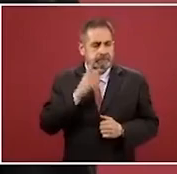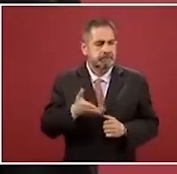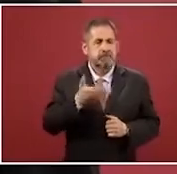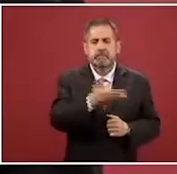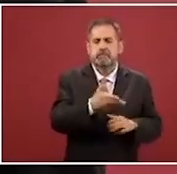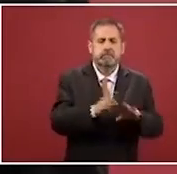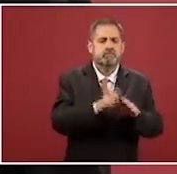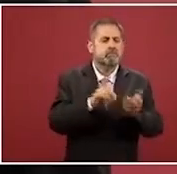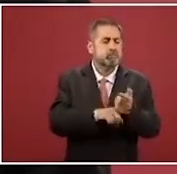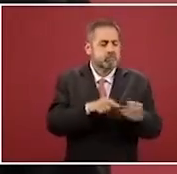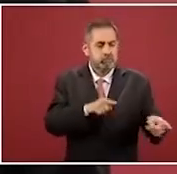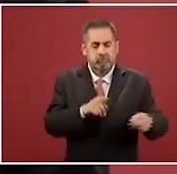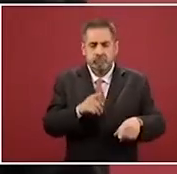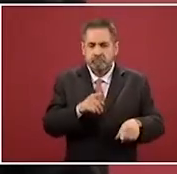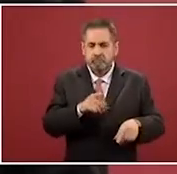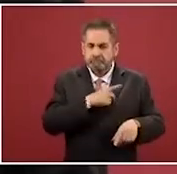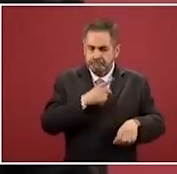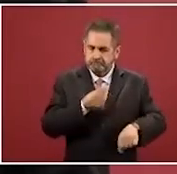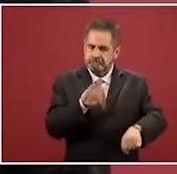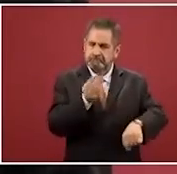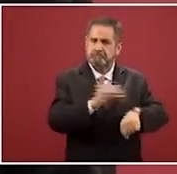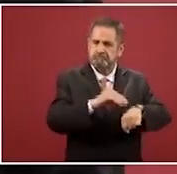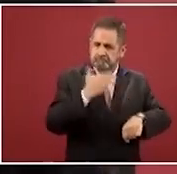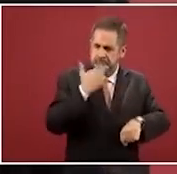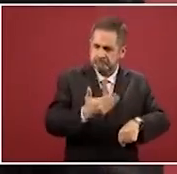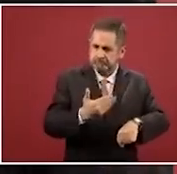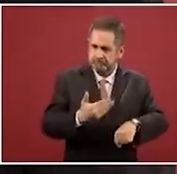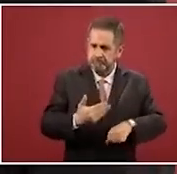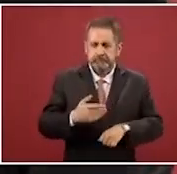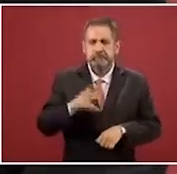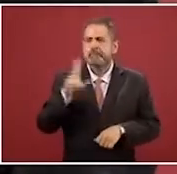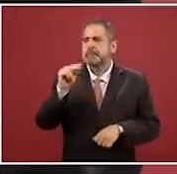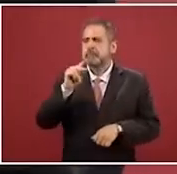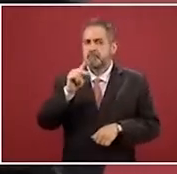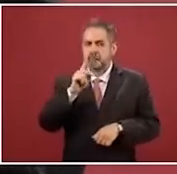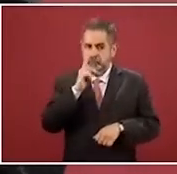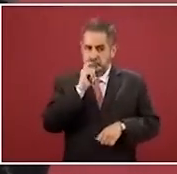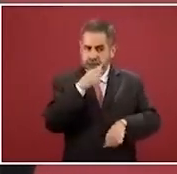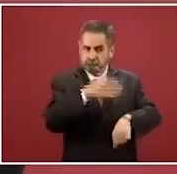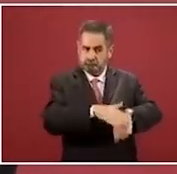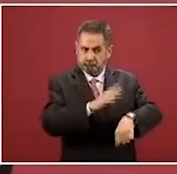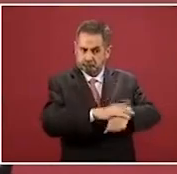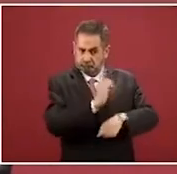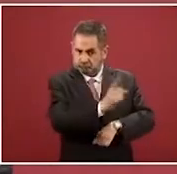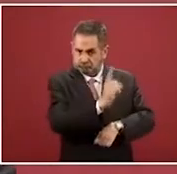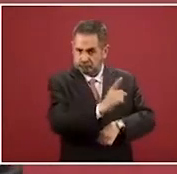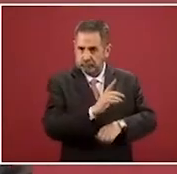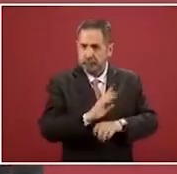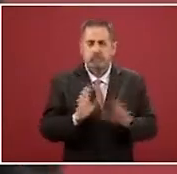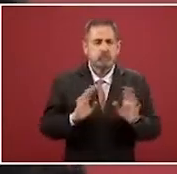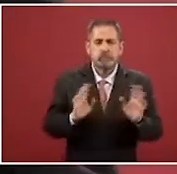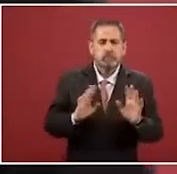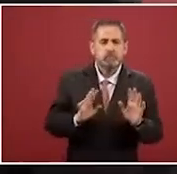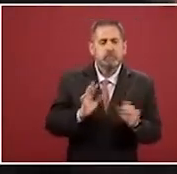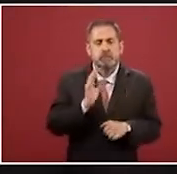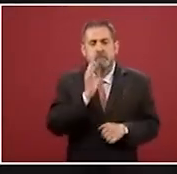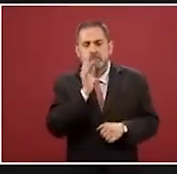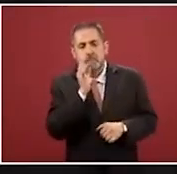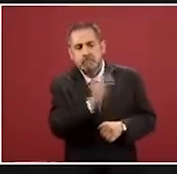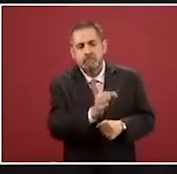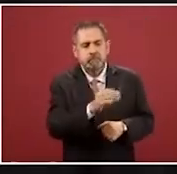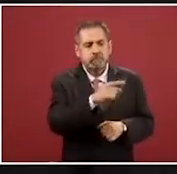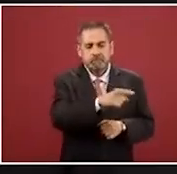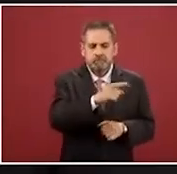pedirles que se porten bien. No es leerles la cartilla, es decirles: no